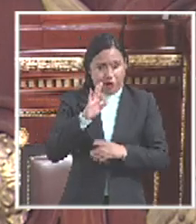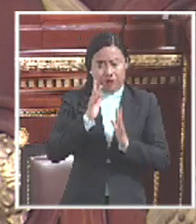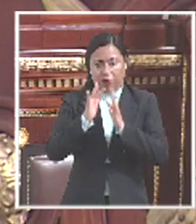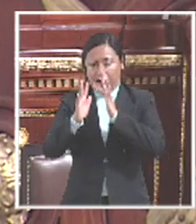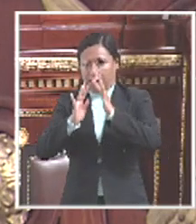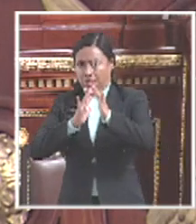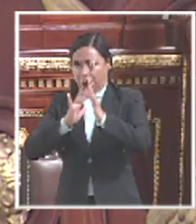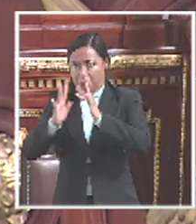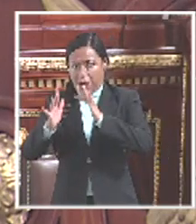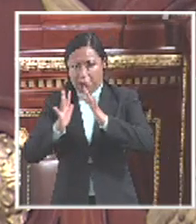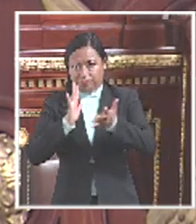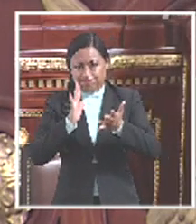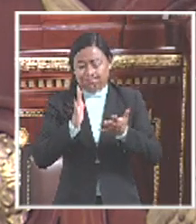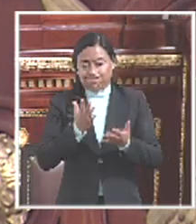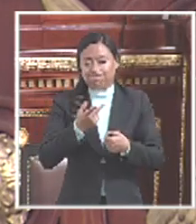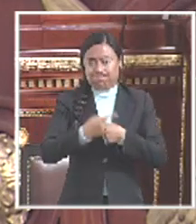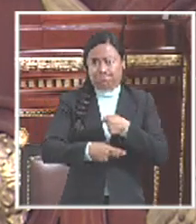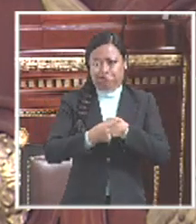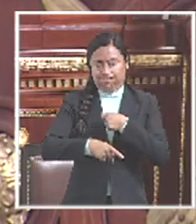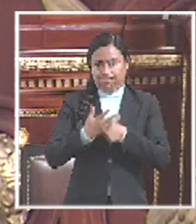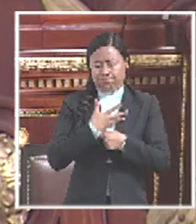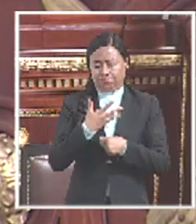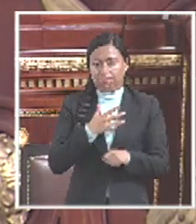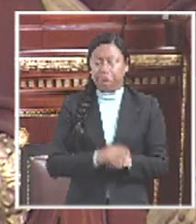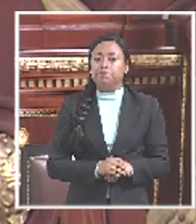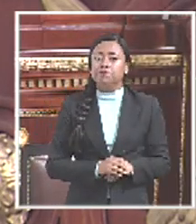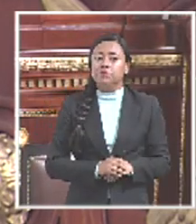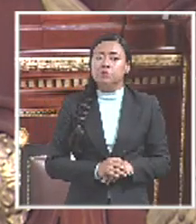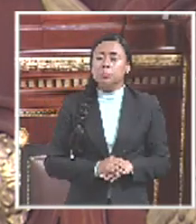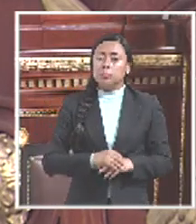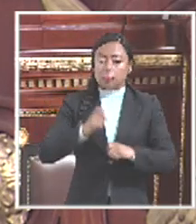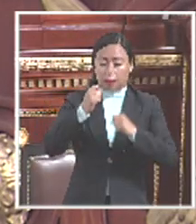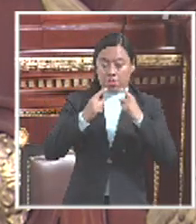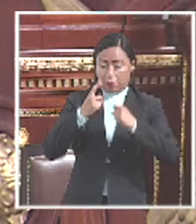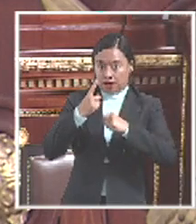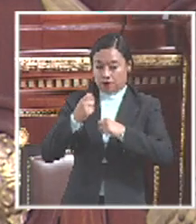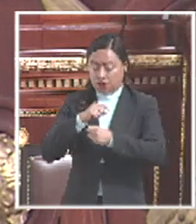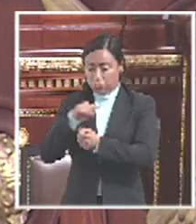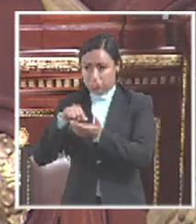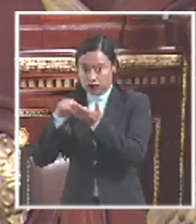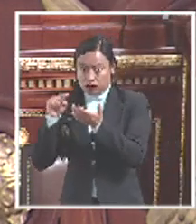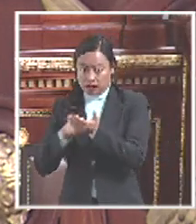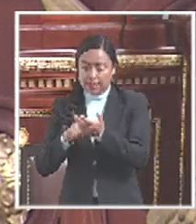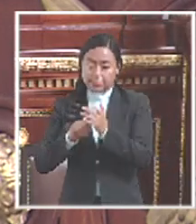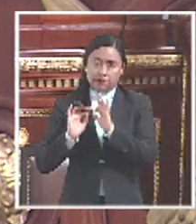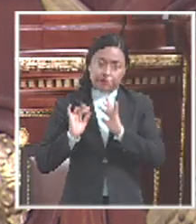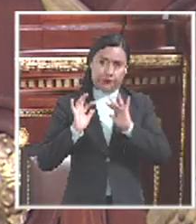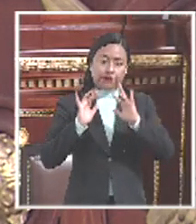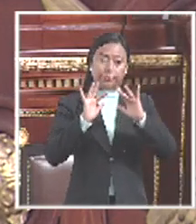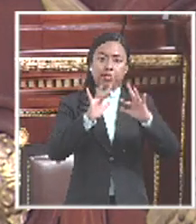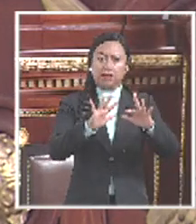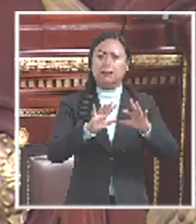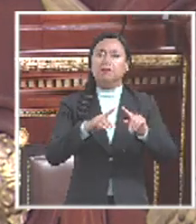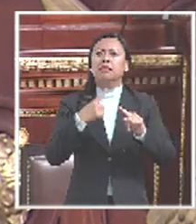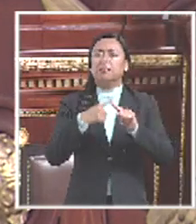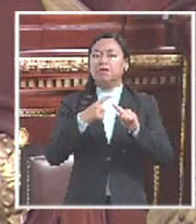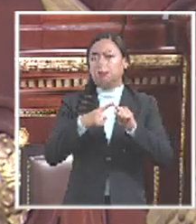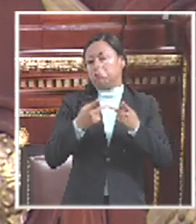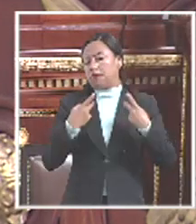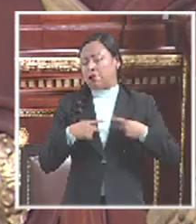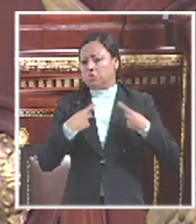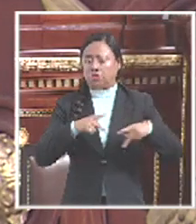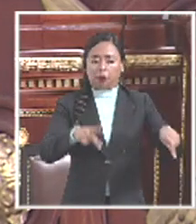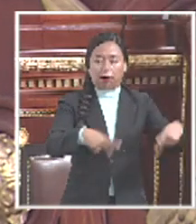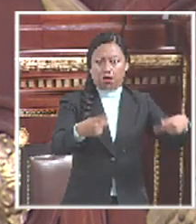transitar por este espacio. En el mismo se han incrementado la presencia, como mencionaba, de los vendedores en